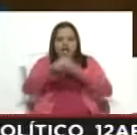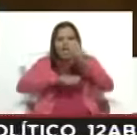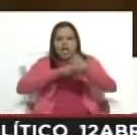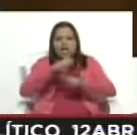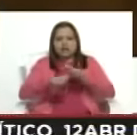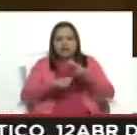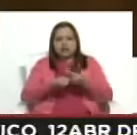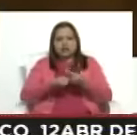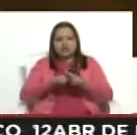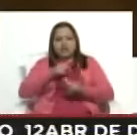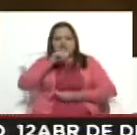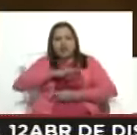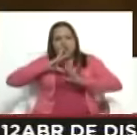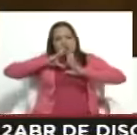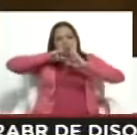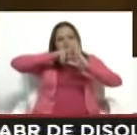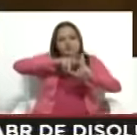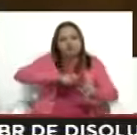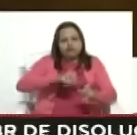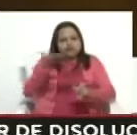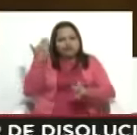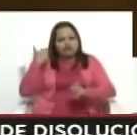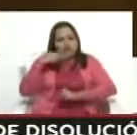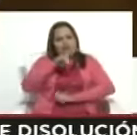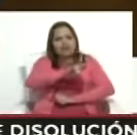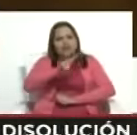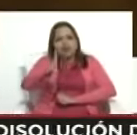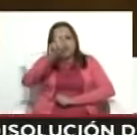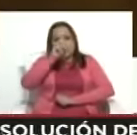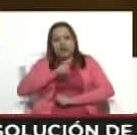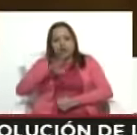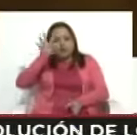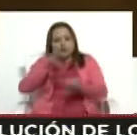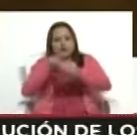que relata los hechos históricos de hace 22 años. Es la